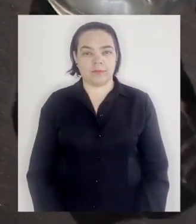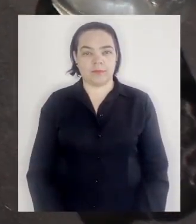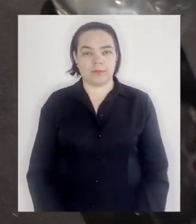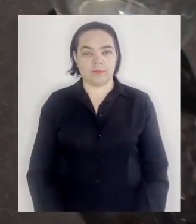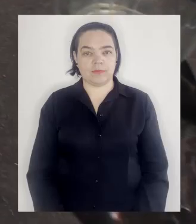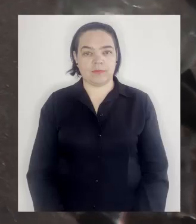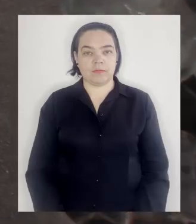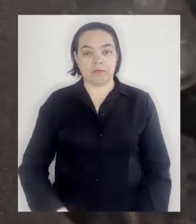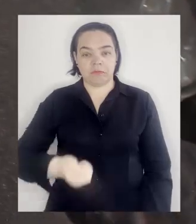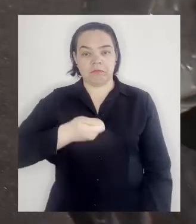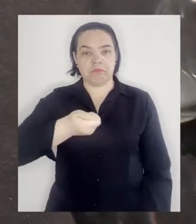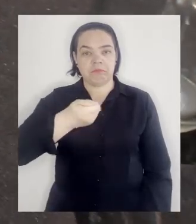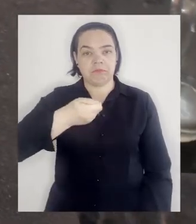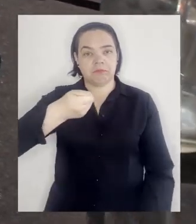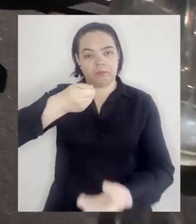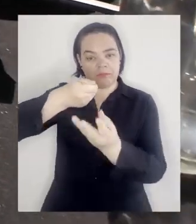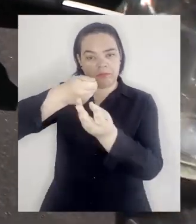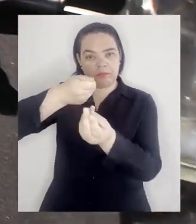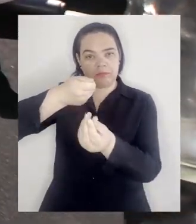en el chinois.